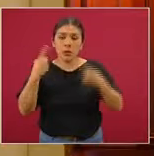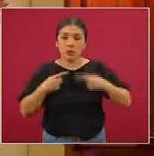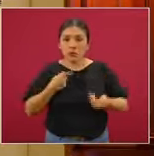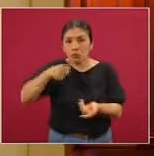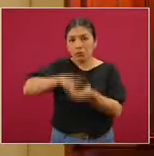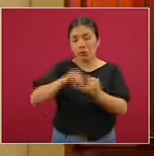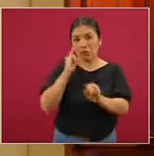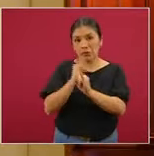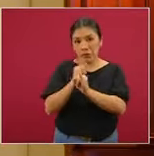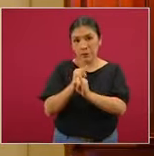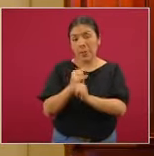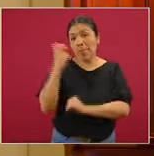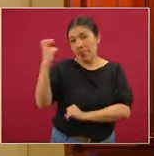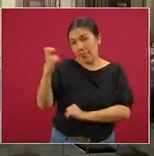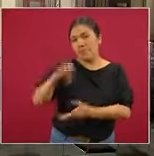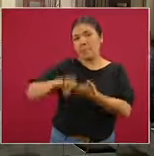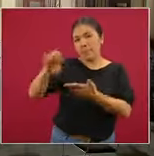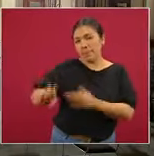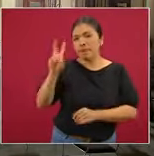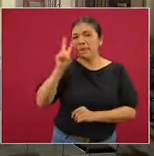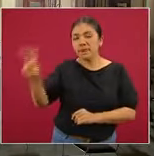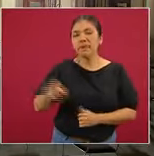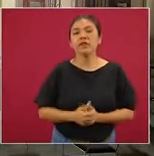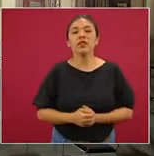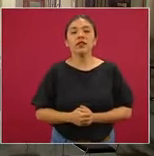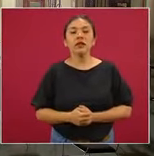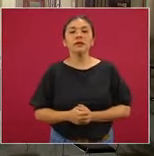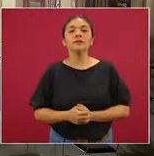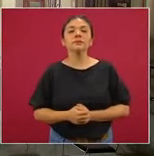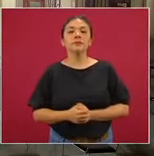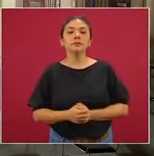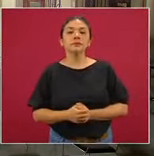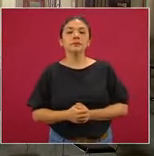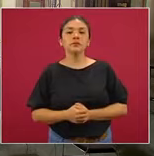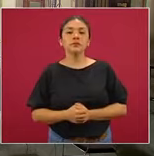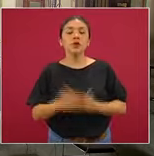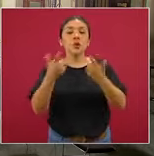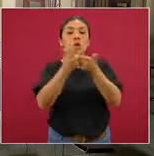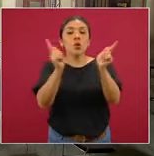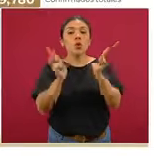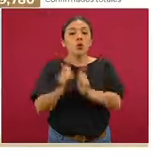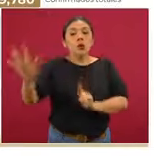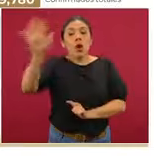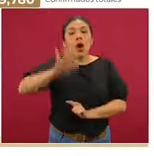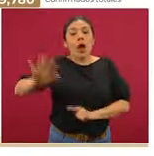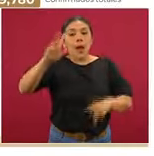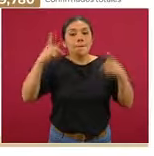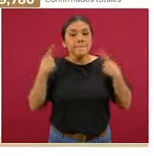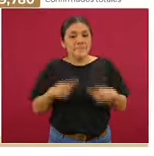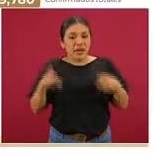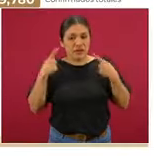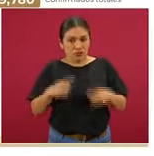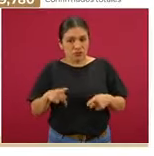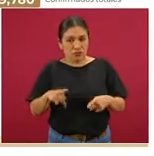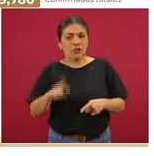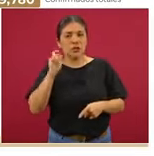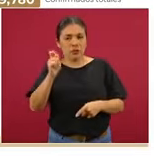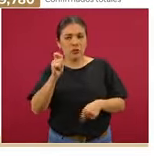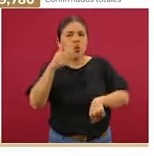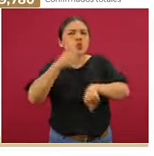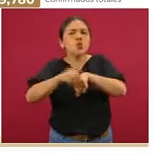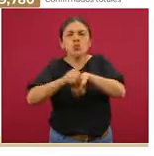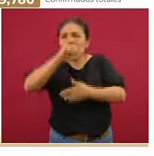plataforma. Aquí, por ejemplo, podemos ver a la distribución de este grupo de personas que para fines de